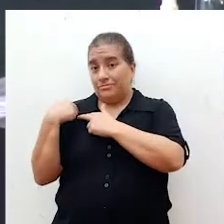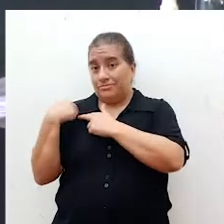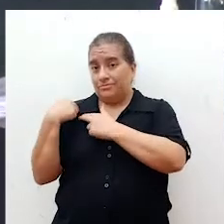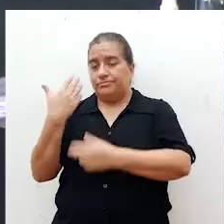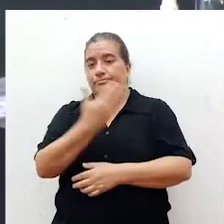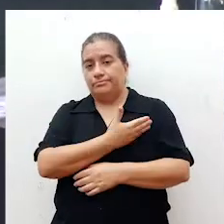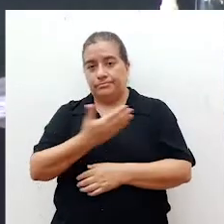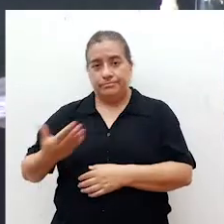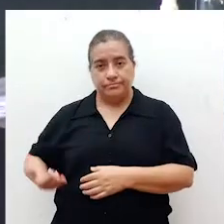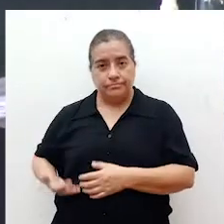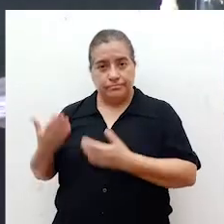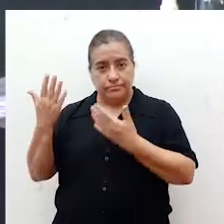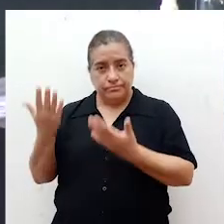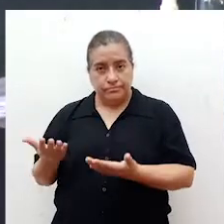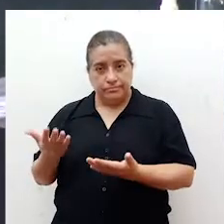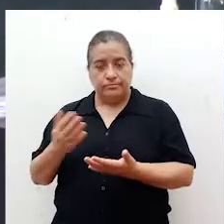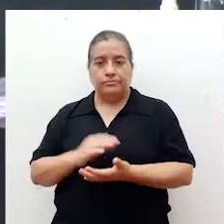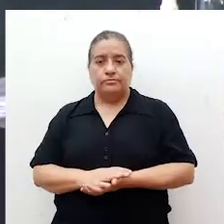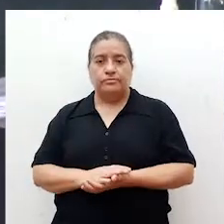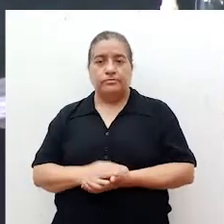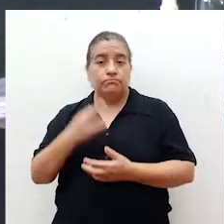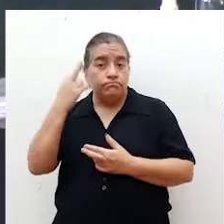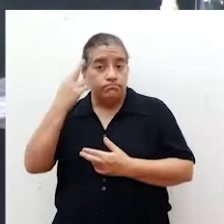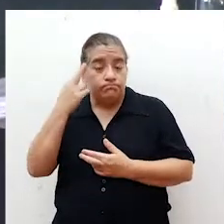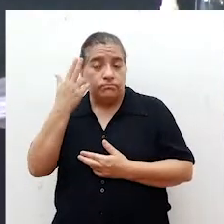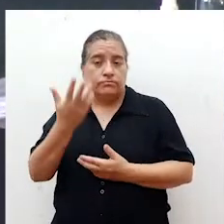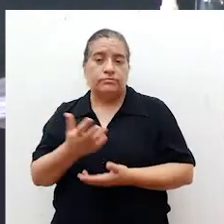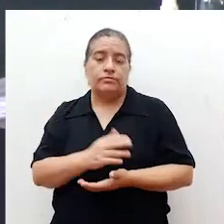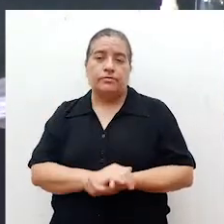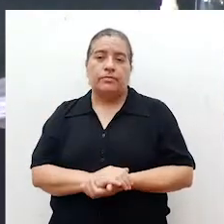gestión de la salud pública está en manos del Estado.